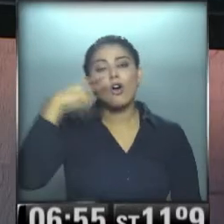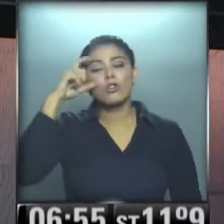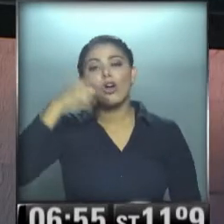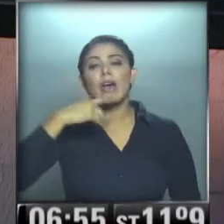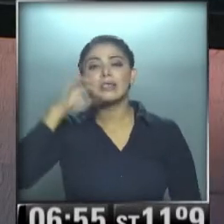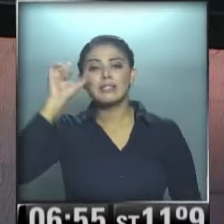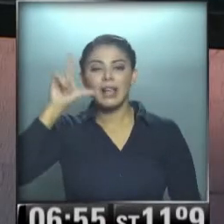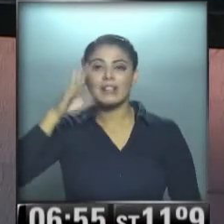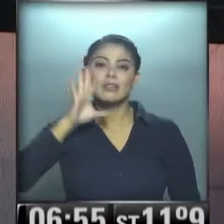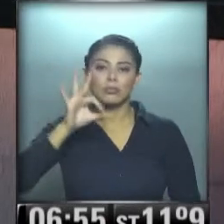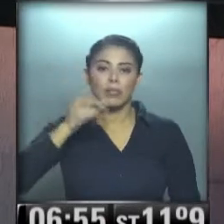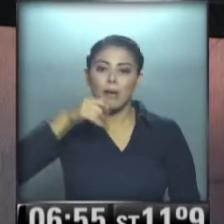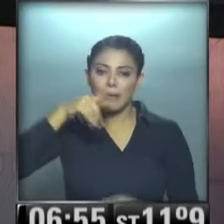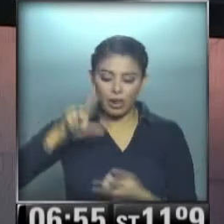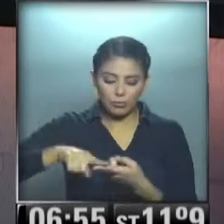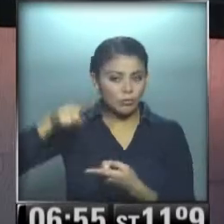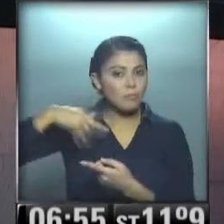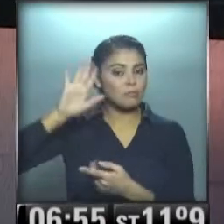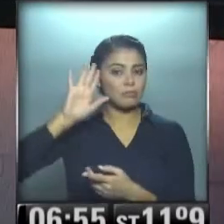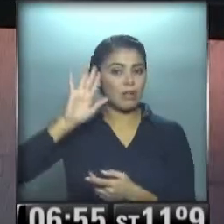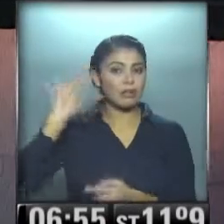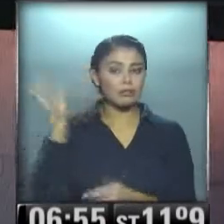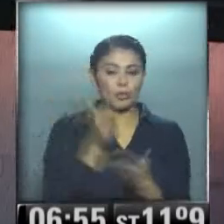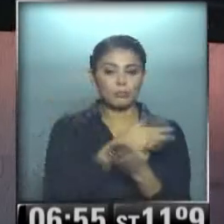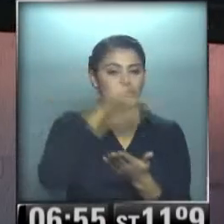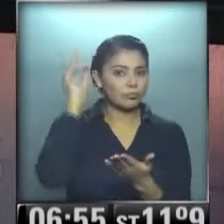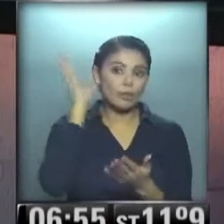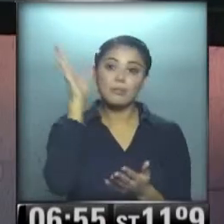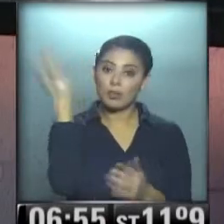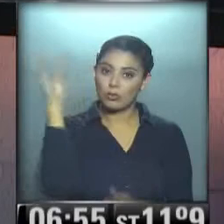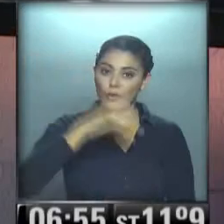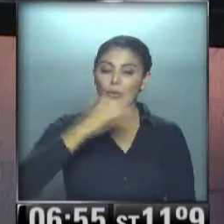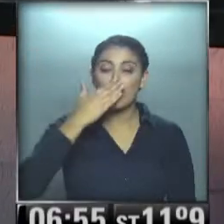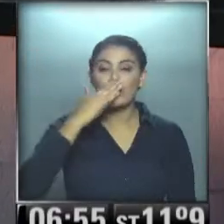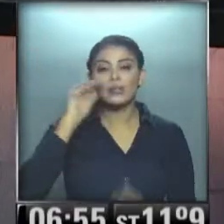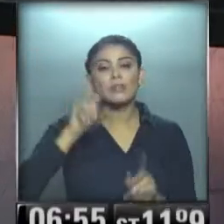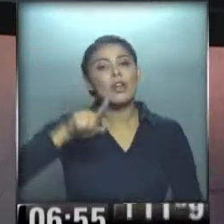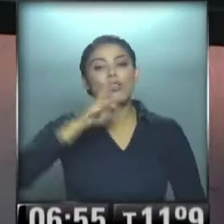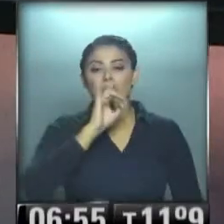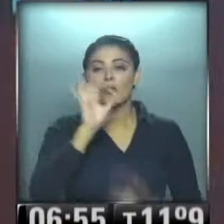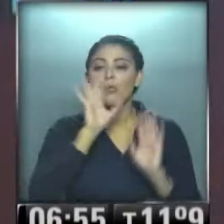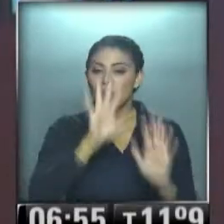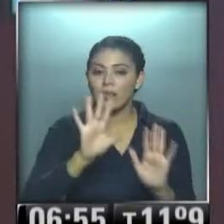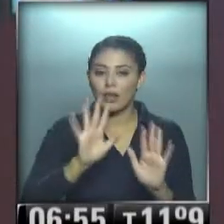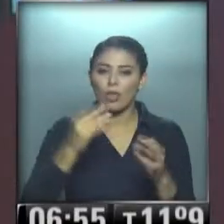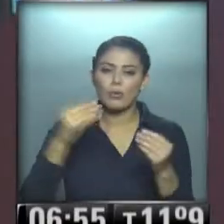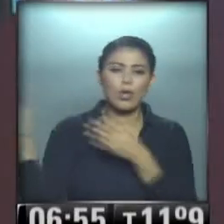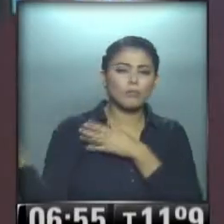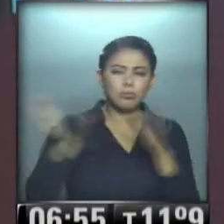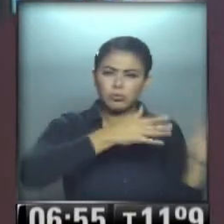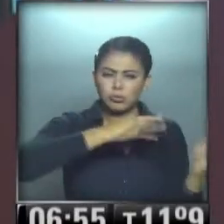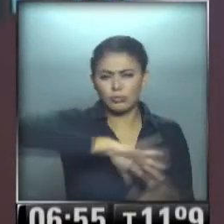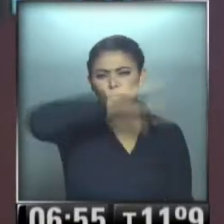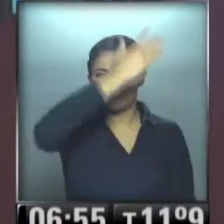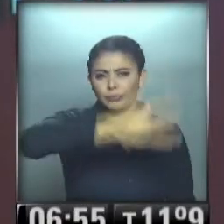valores bastante importantes de precipitación en el área cordillerana. Y por el otro lado, tenemos vientos intensos en alta montaña para